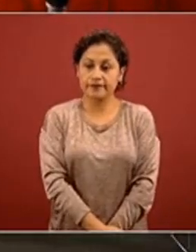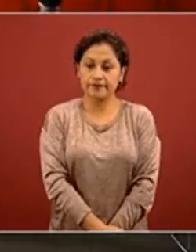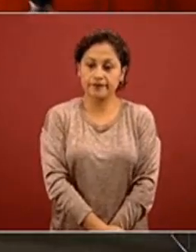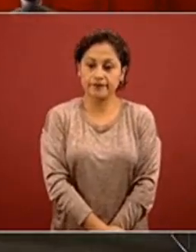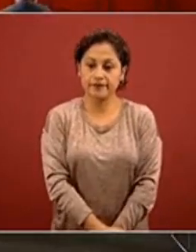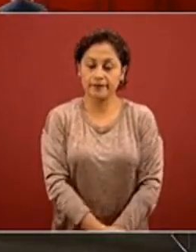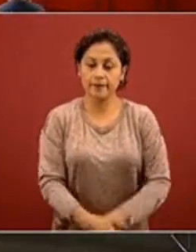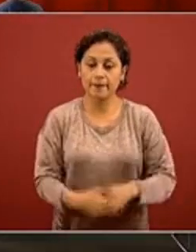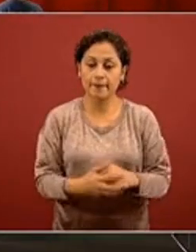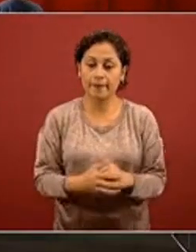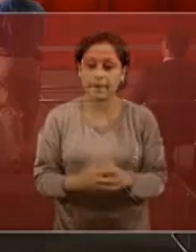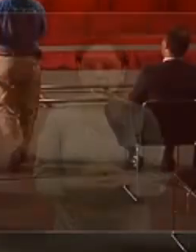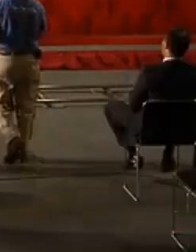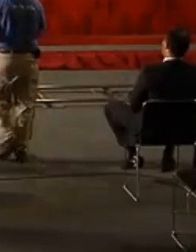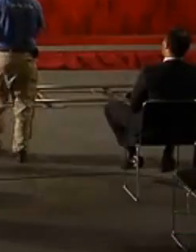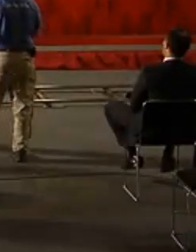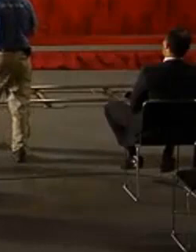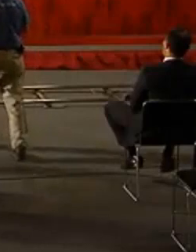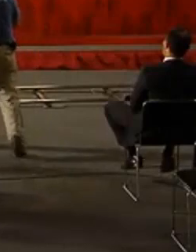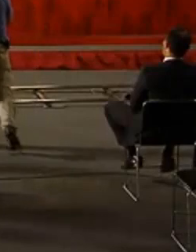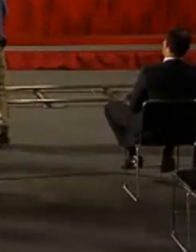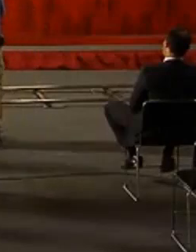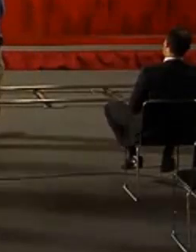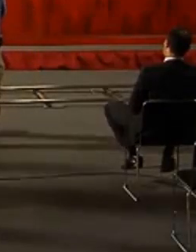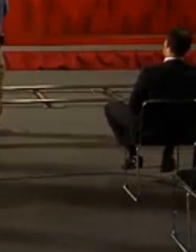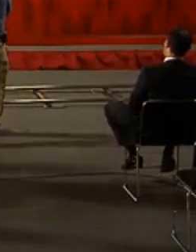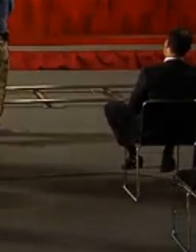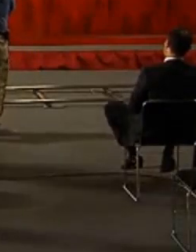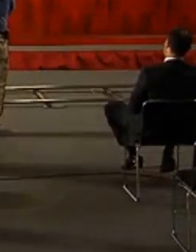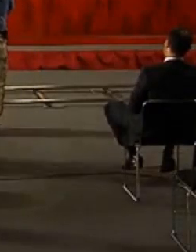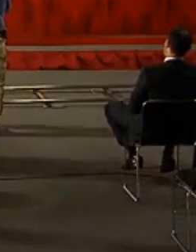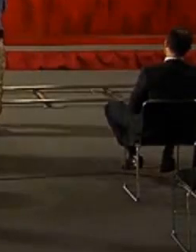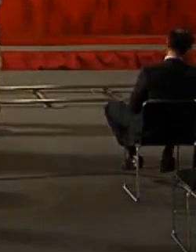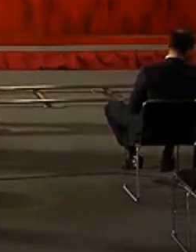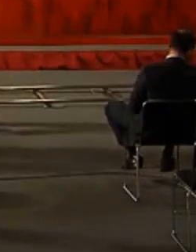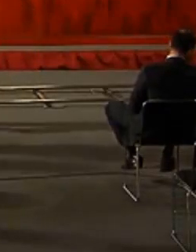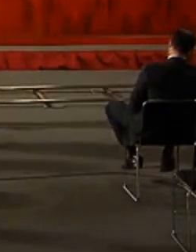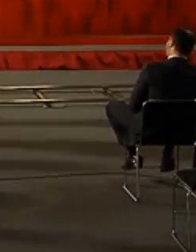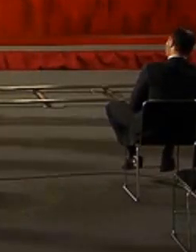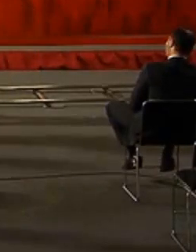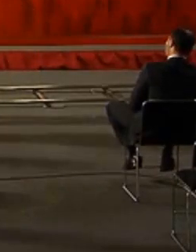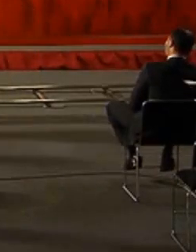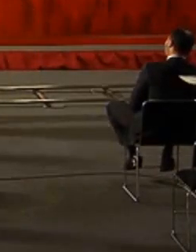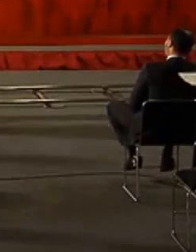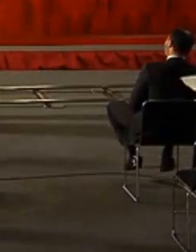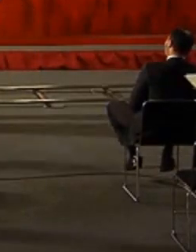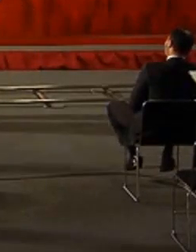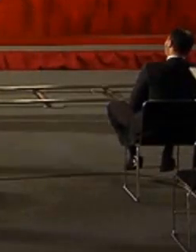El aplauso, ya a las 6 va a quedar, 6:30 con la otra conferencia. Sí.